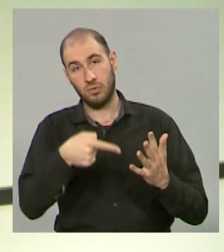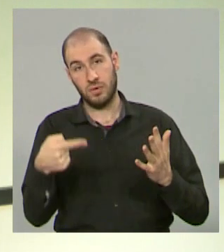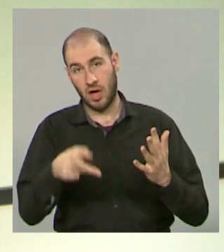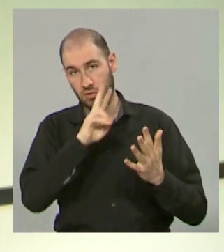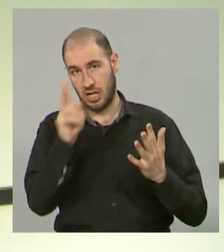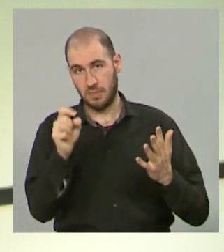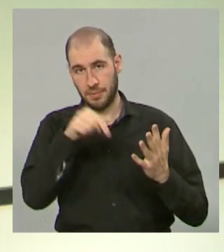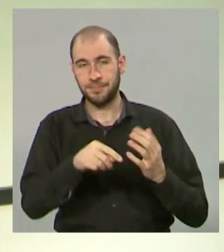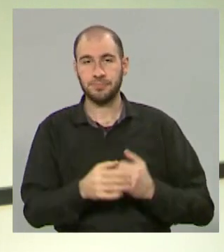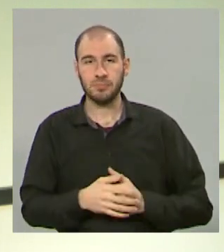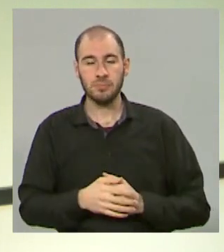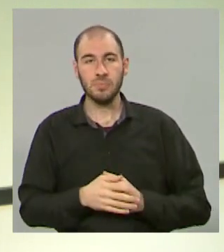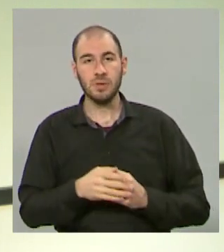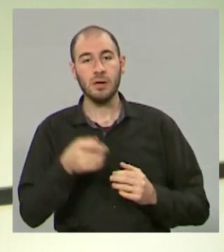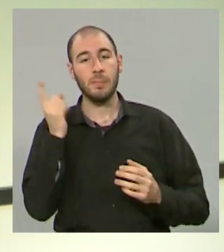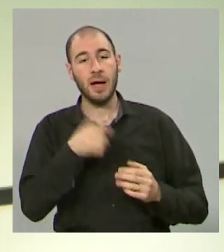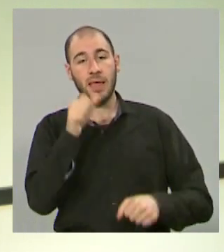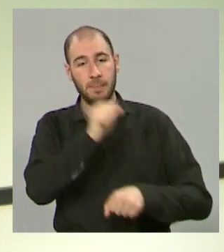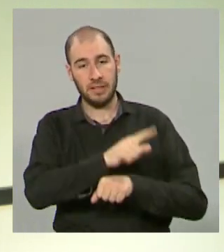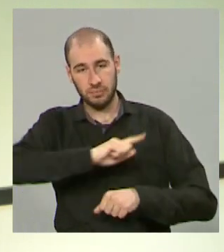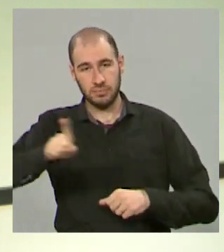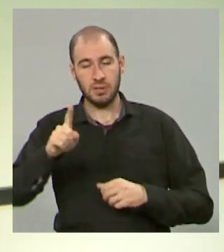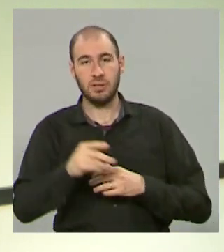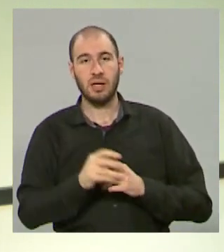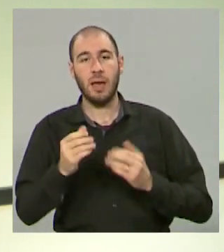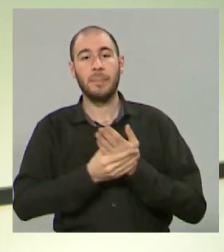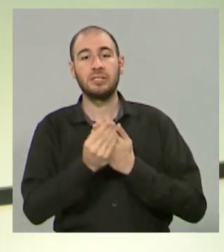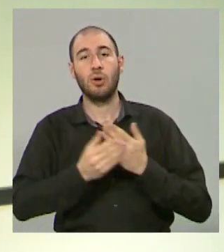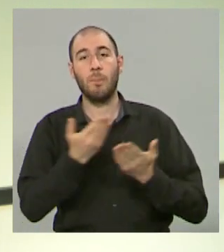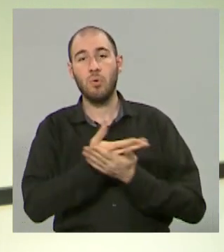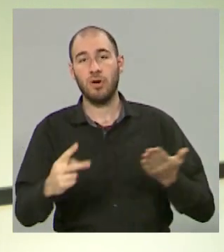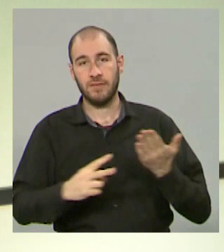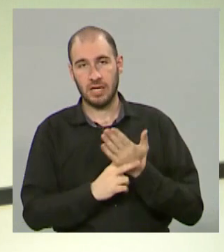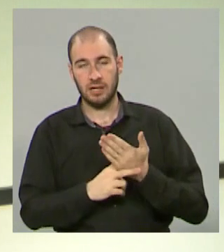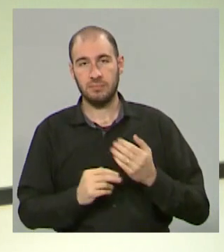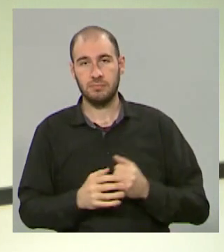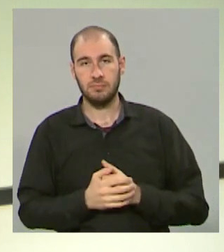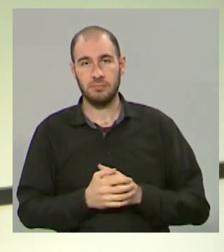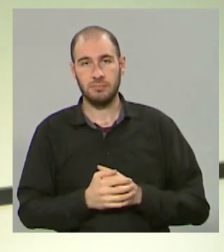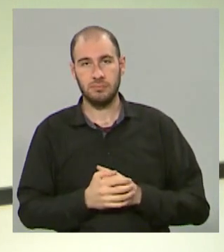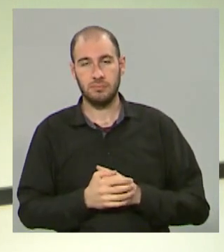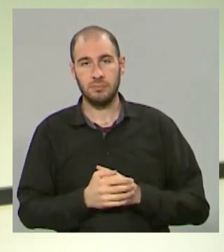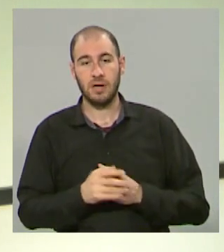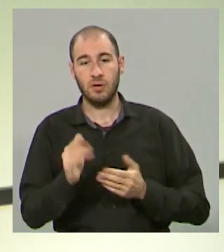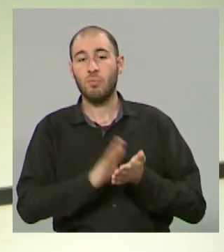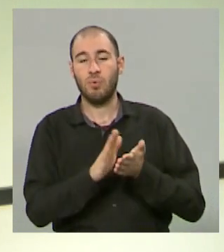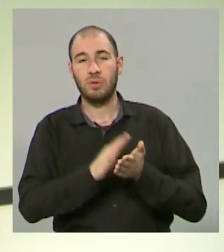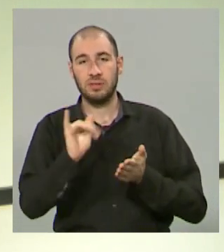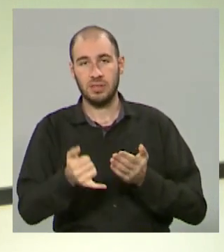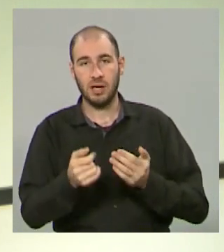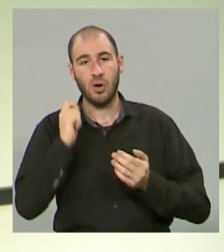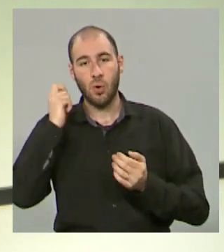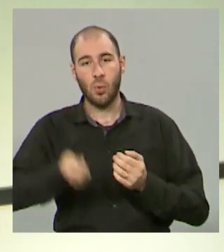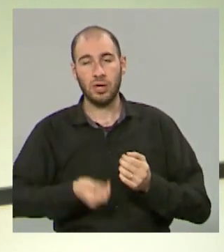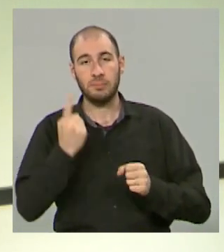causa se les había dispuesto la detención por parte del Ministerio Público Fiscal, lo cual fue corroborado por la juez